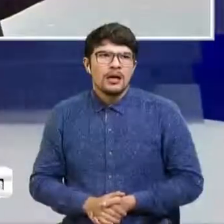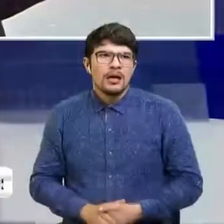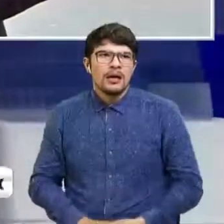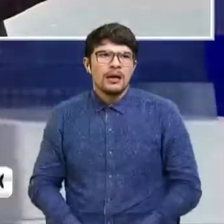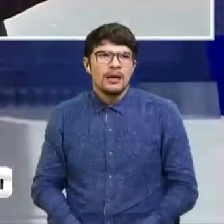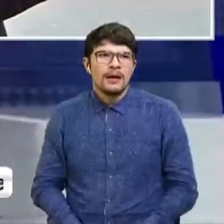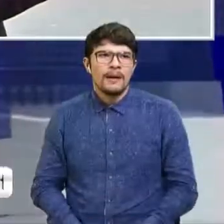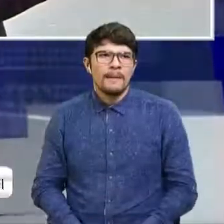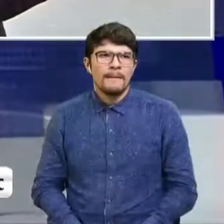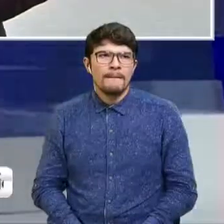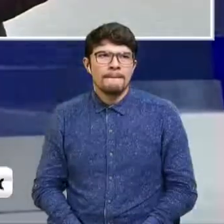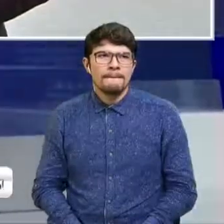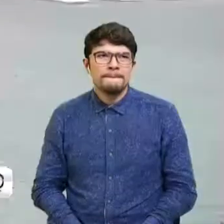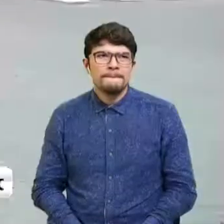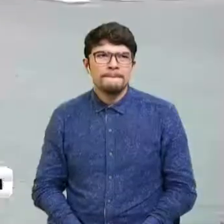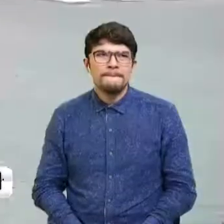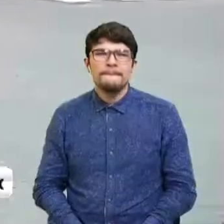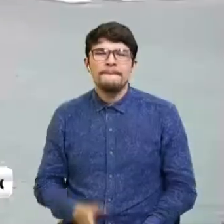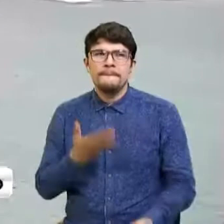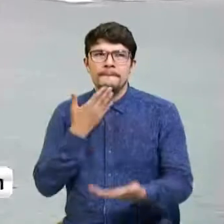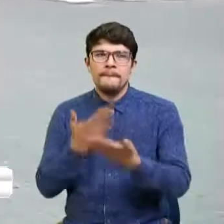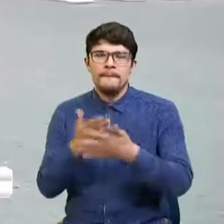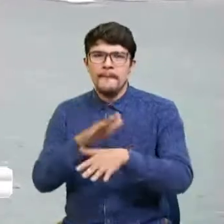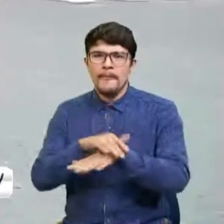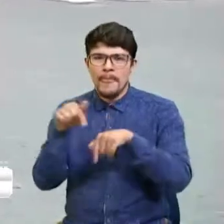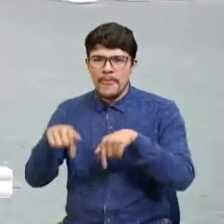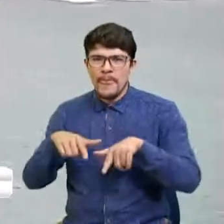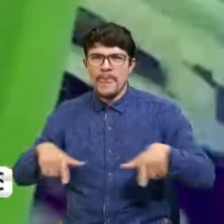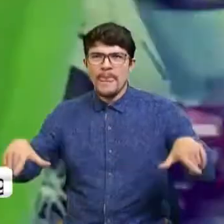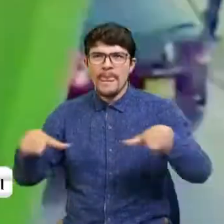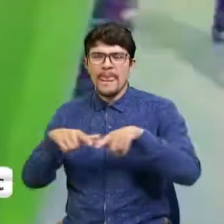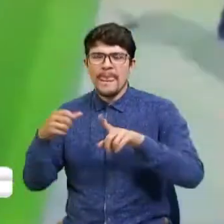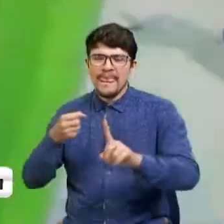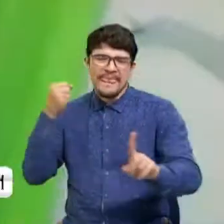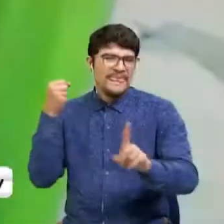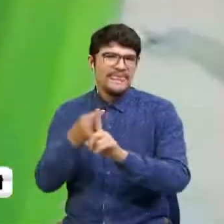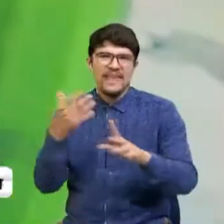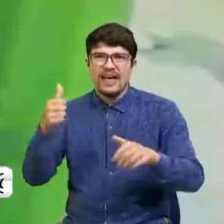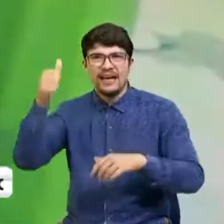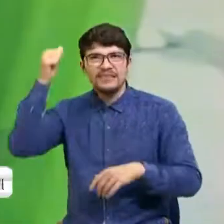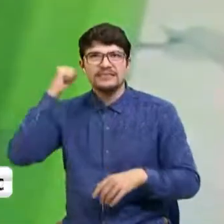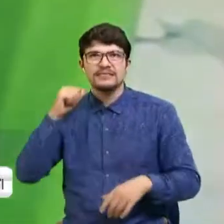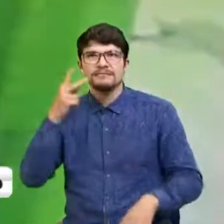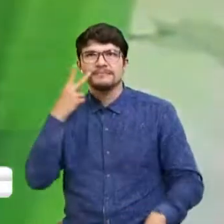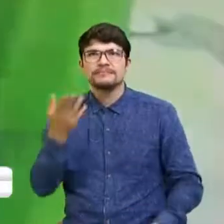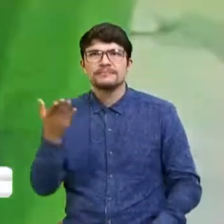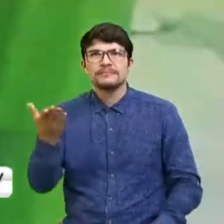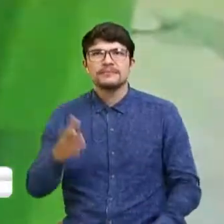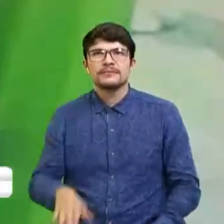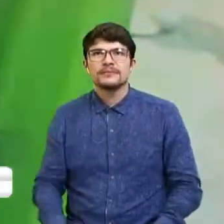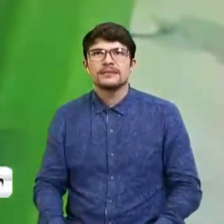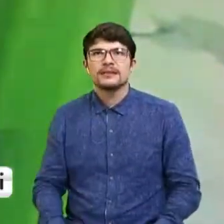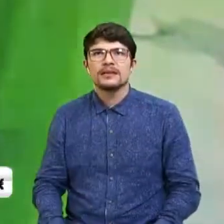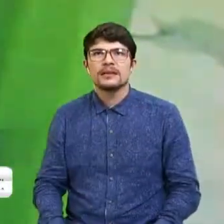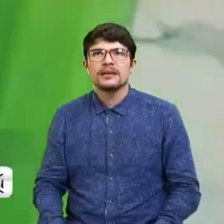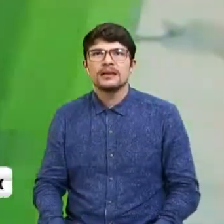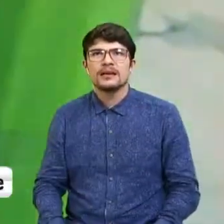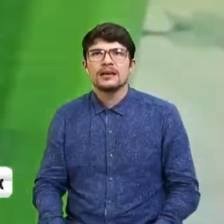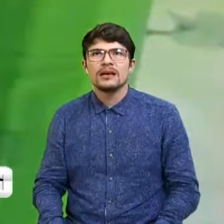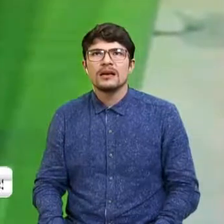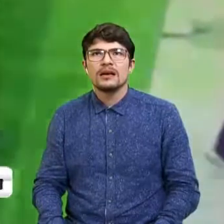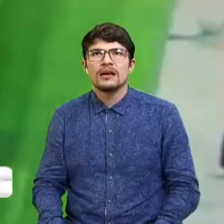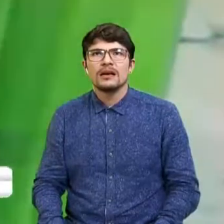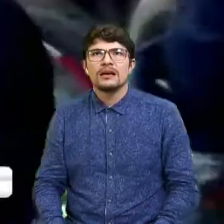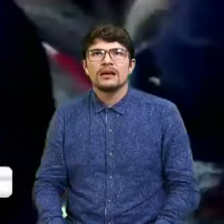buenas tardes fue justo en este lugar de la avenida célestin hoy a misa en el que ocurrió este accidente de tránsito que dejó afectado su salud al